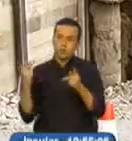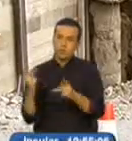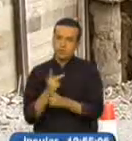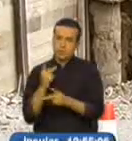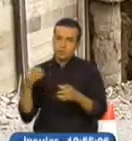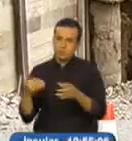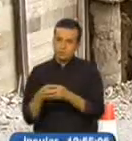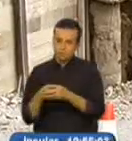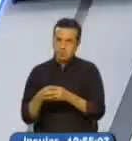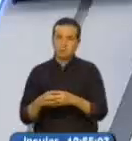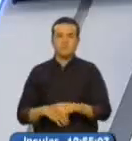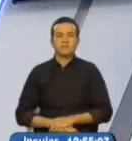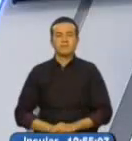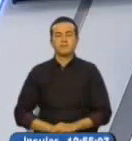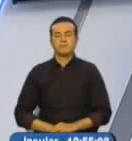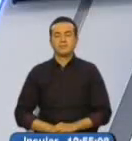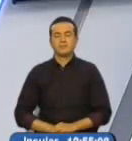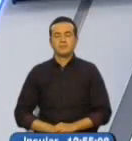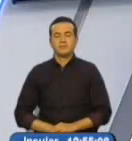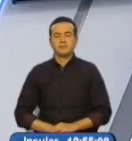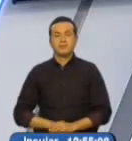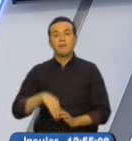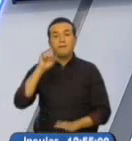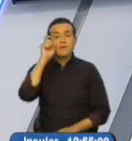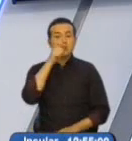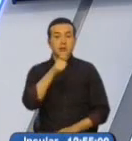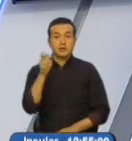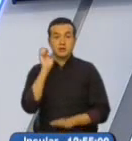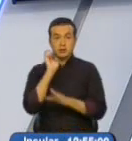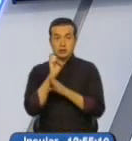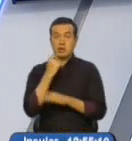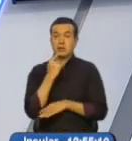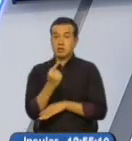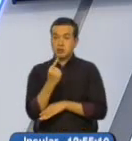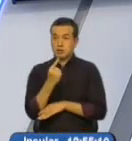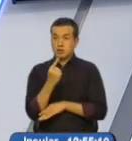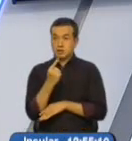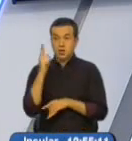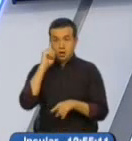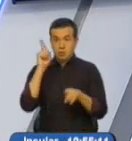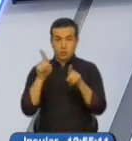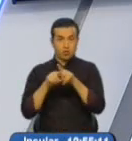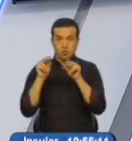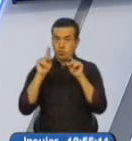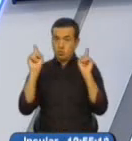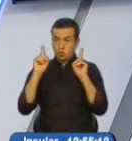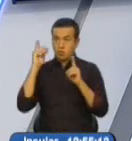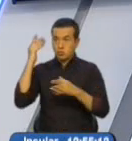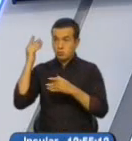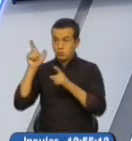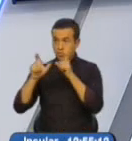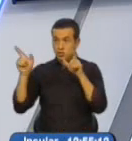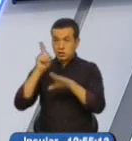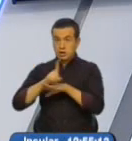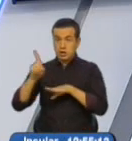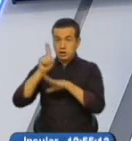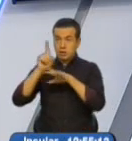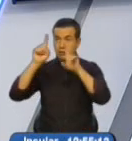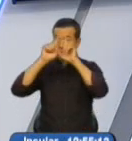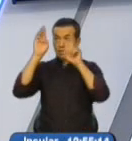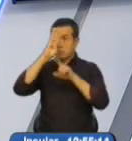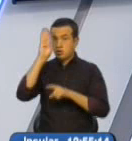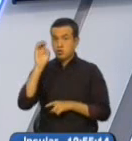Llanos, Ecuador TV. Y la Fiscalía del Ecuador niega que exista un acuerdo para no procesar a los directivos de